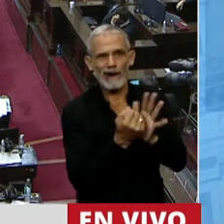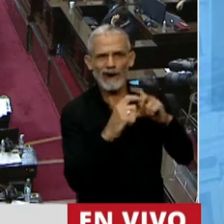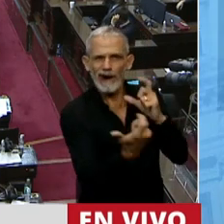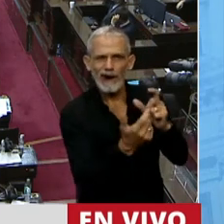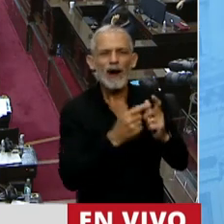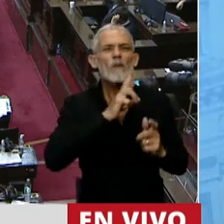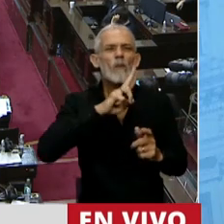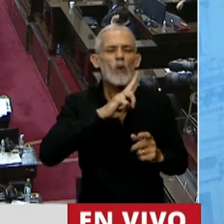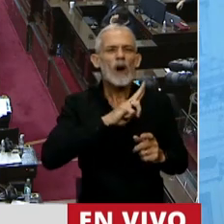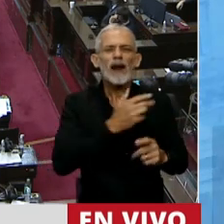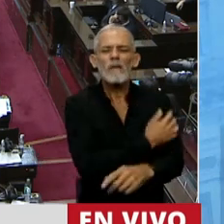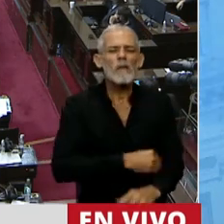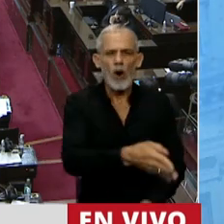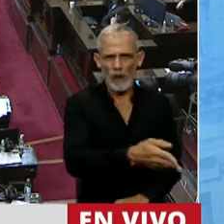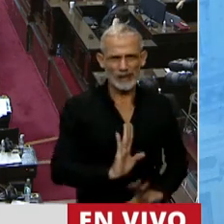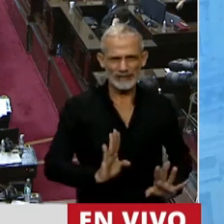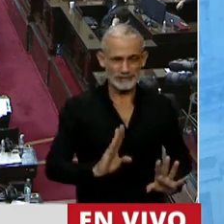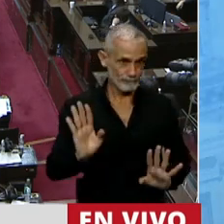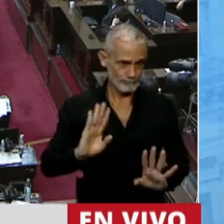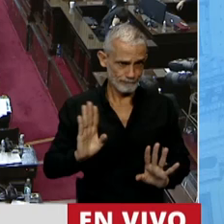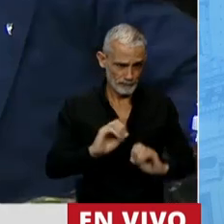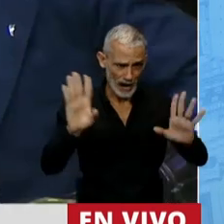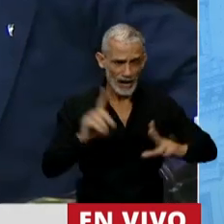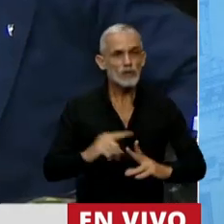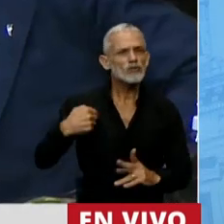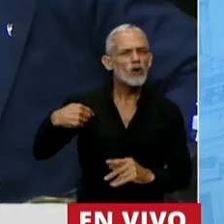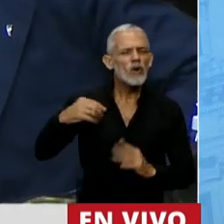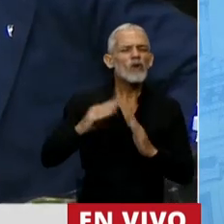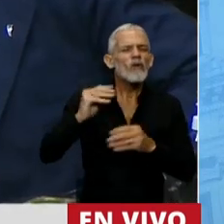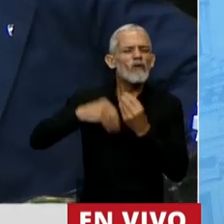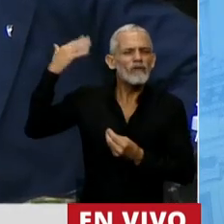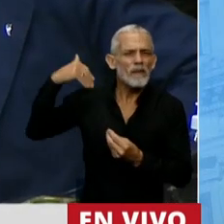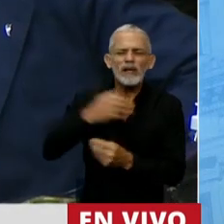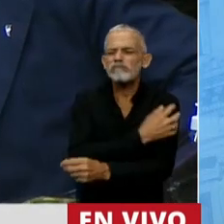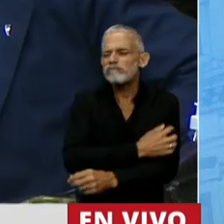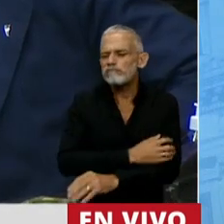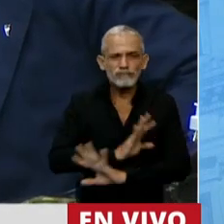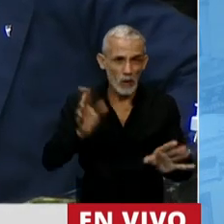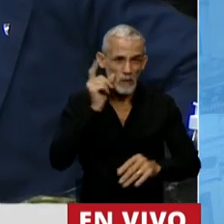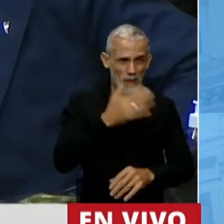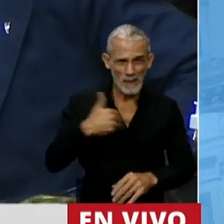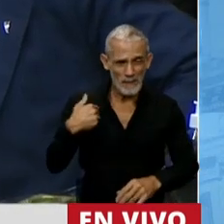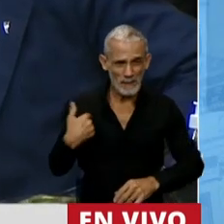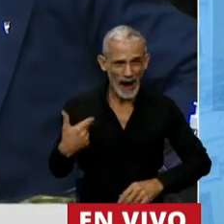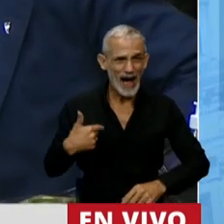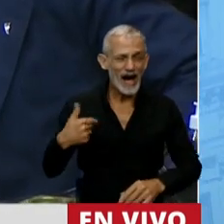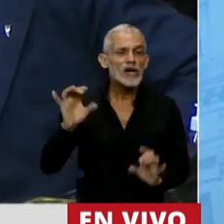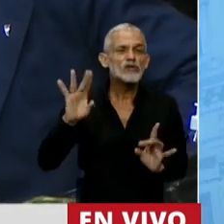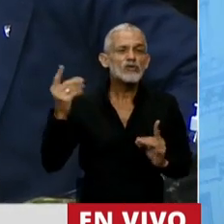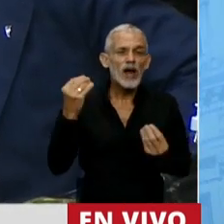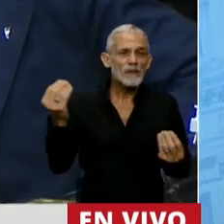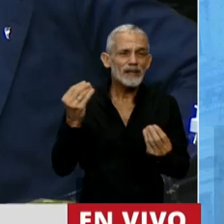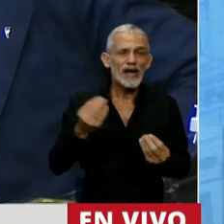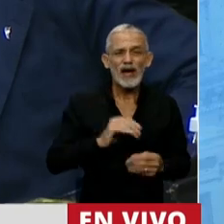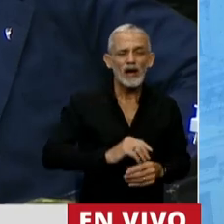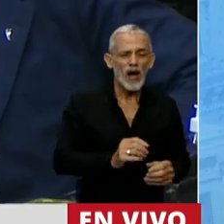estigmaticemos a las mujeres pobres. Vengo de un hogar muy humilde. Mi madre y mi padre solamente hicieron